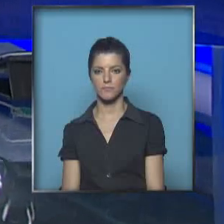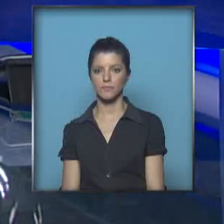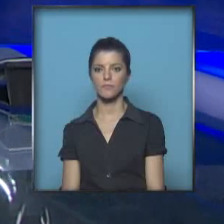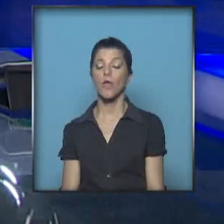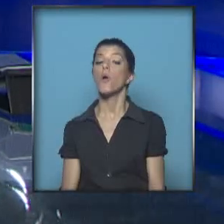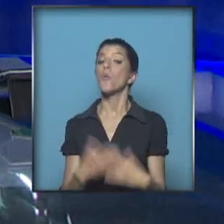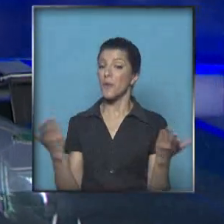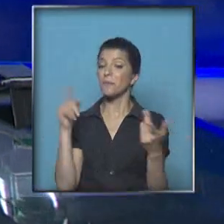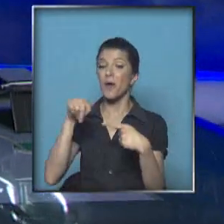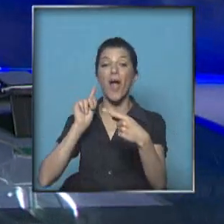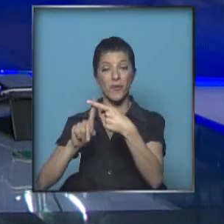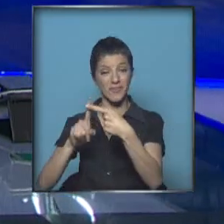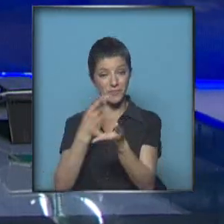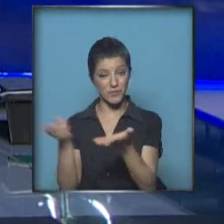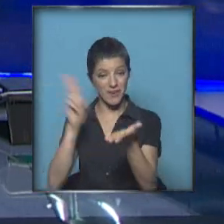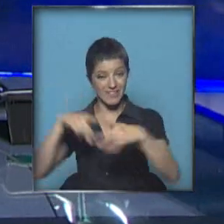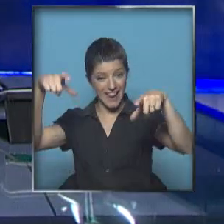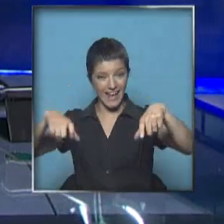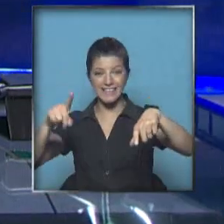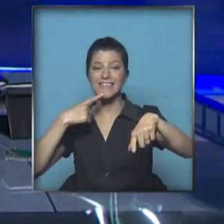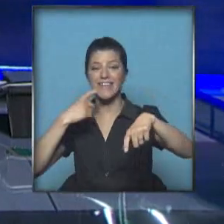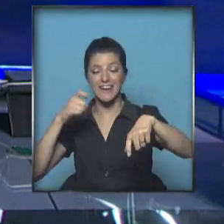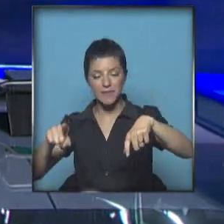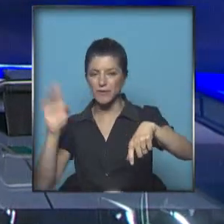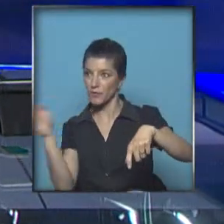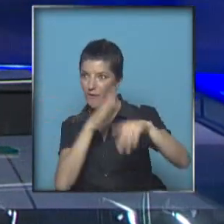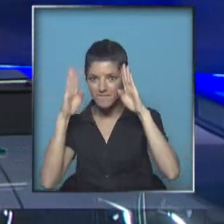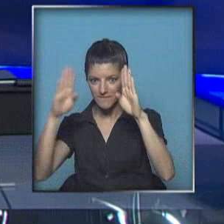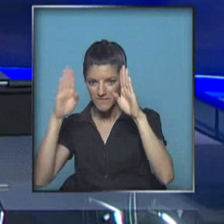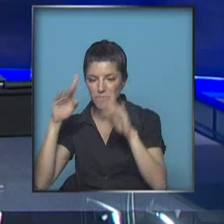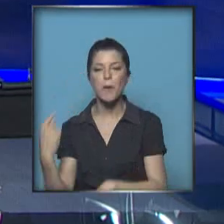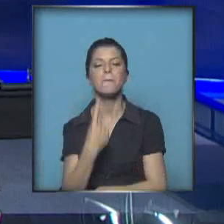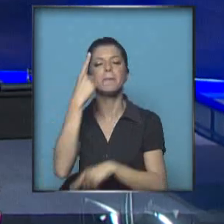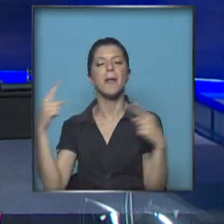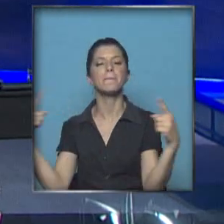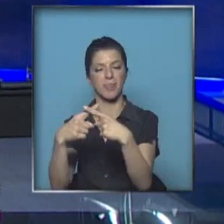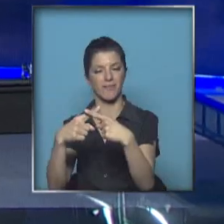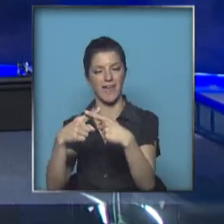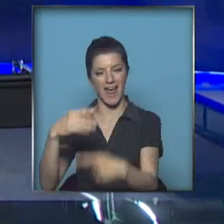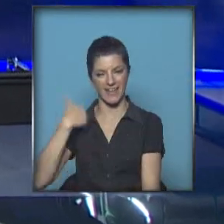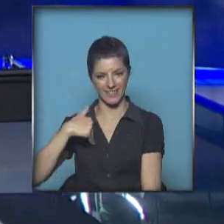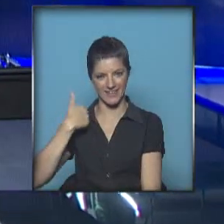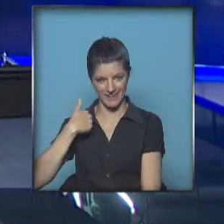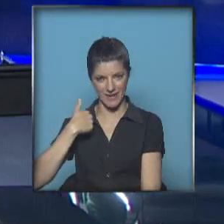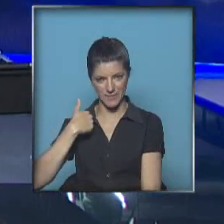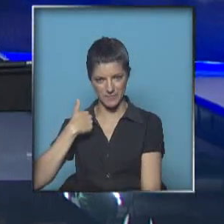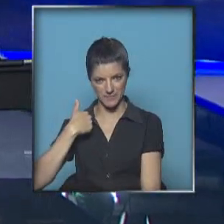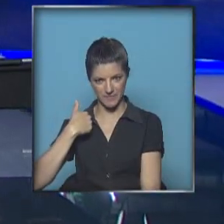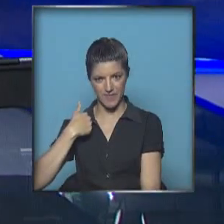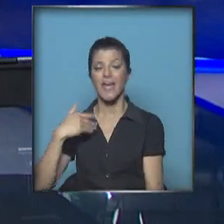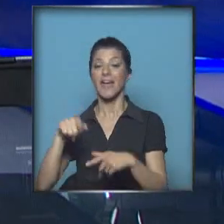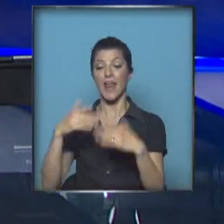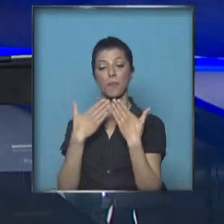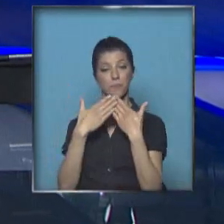bien, volvemos al estadio de River con Mariano. Intro caso, expectativa por este primer partido de la selección nacional en esta inauguración